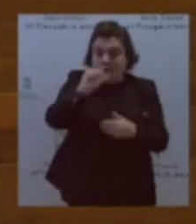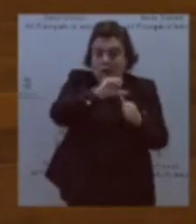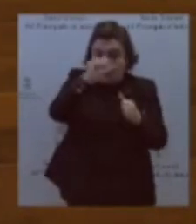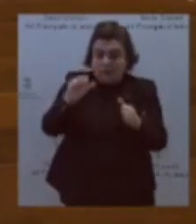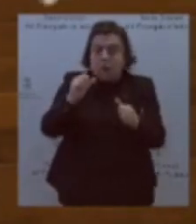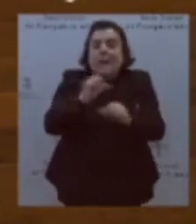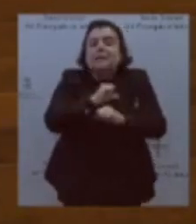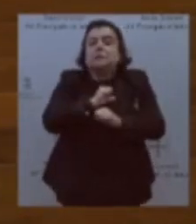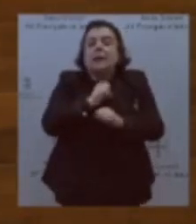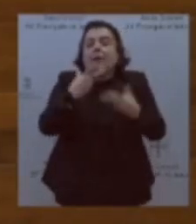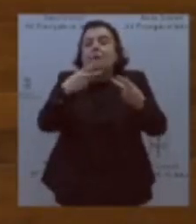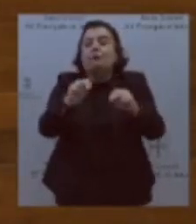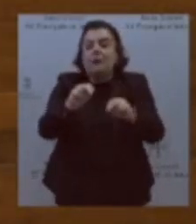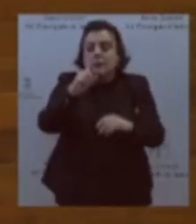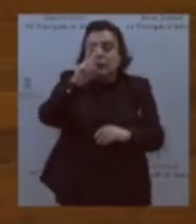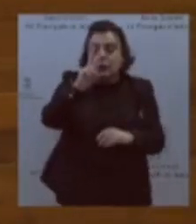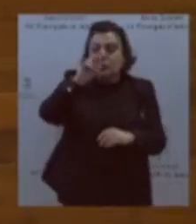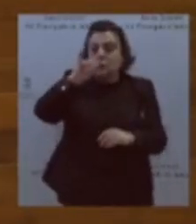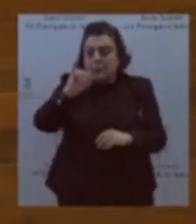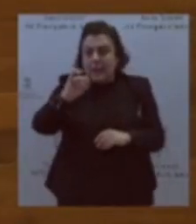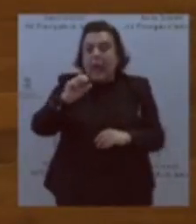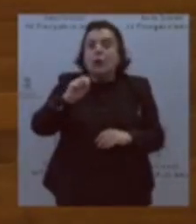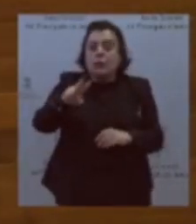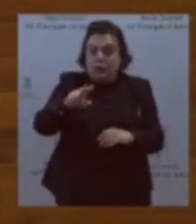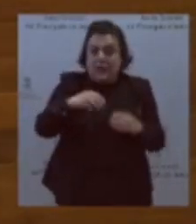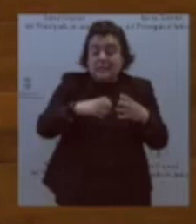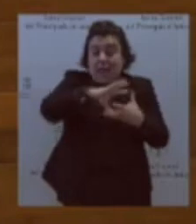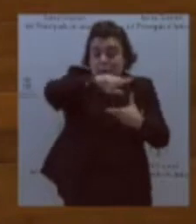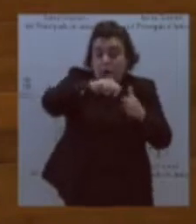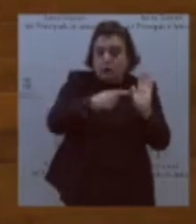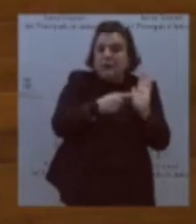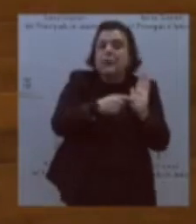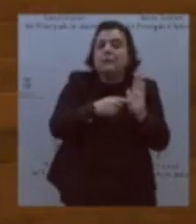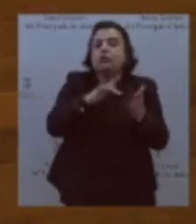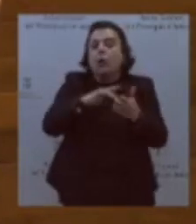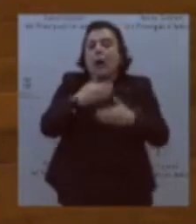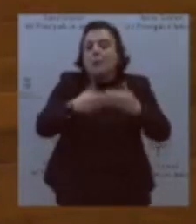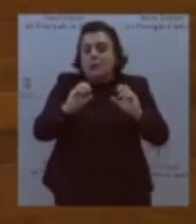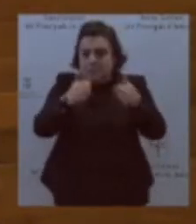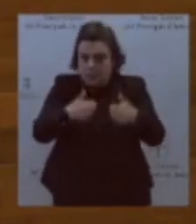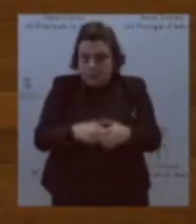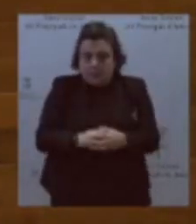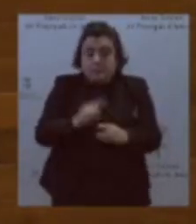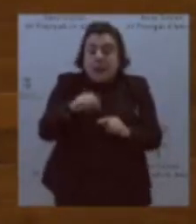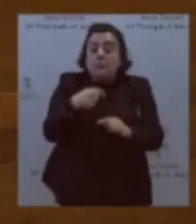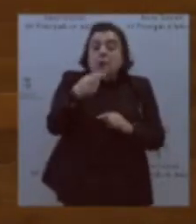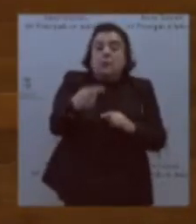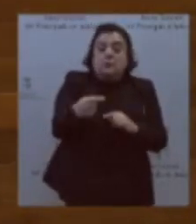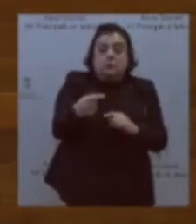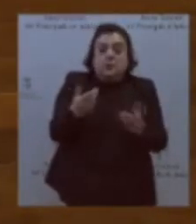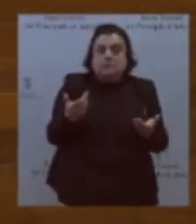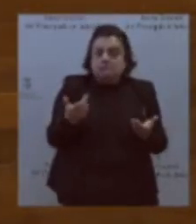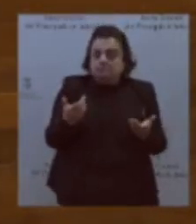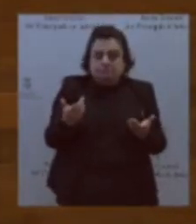cuando empezaba el procedimiento. Lo que sucedía después, evidentemente, poco tenía que ver con eso. Año